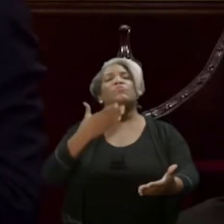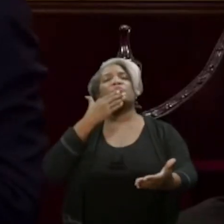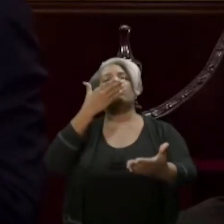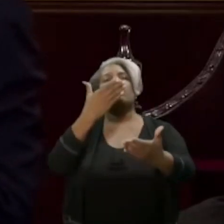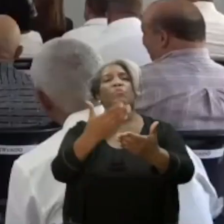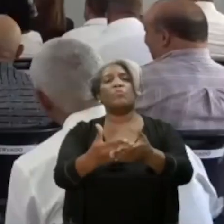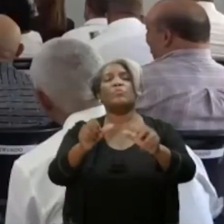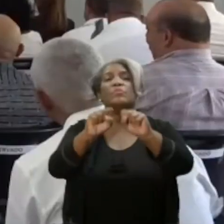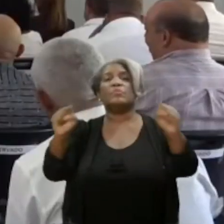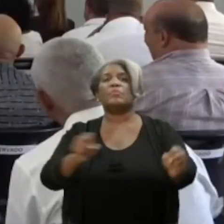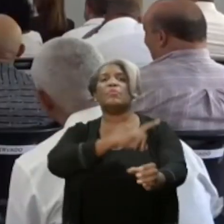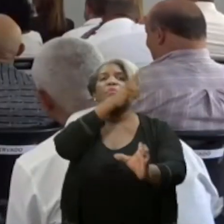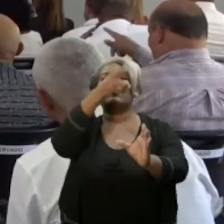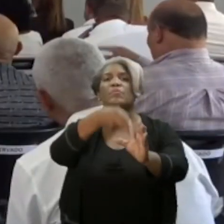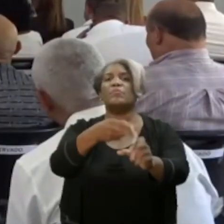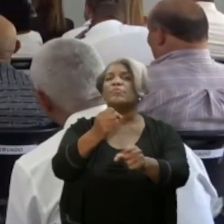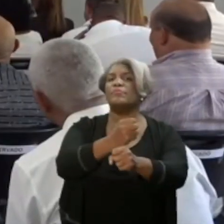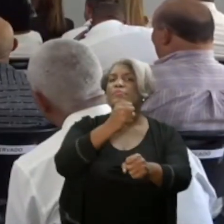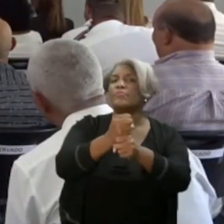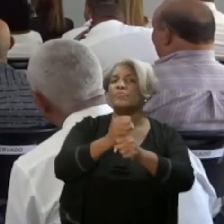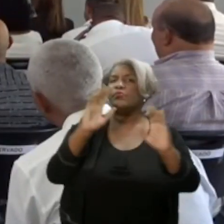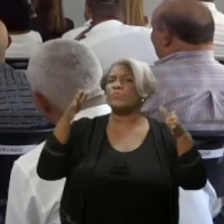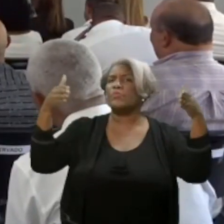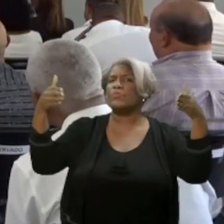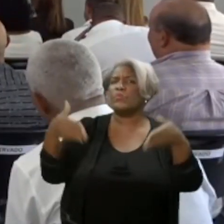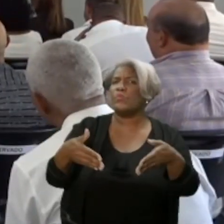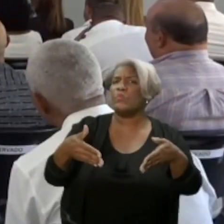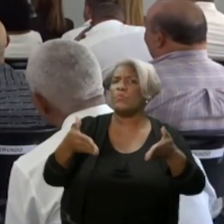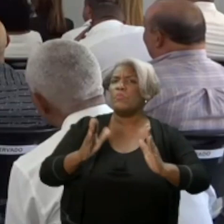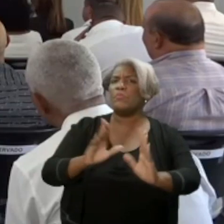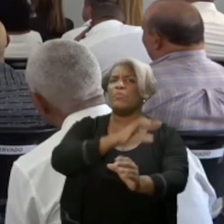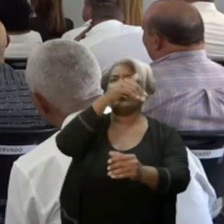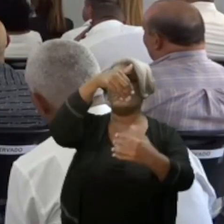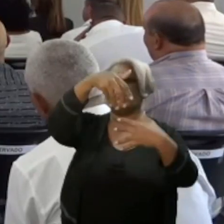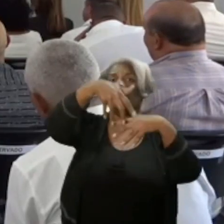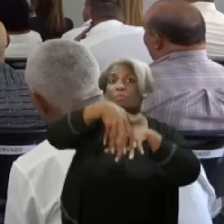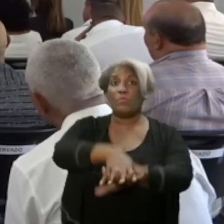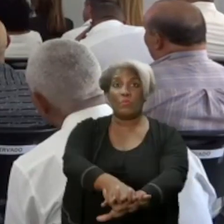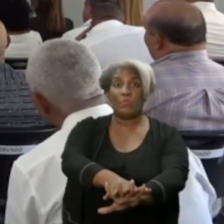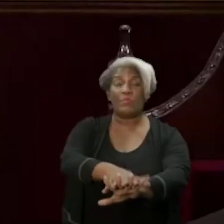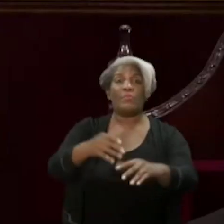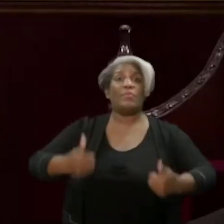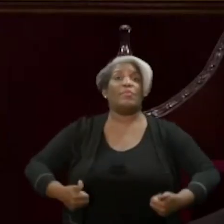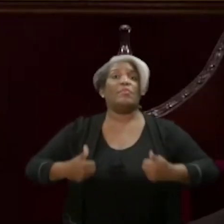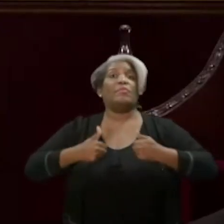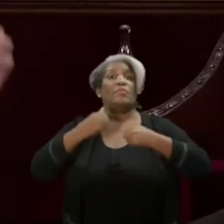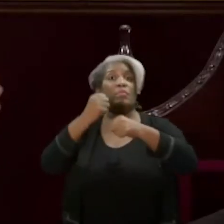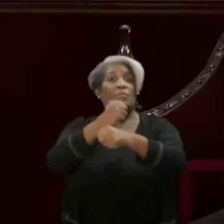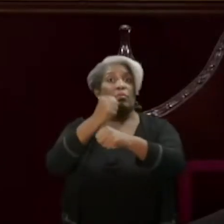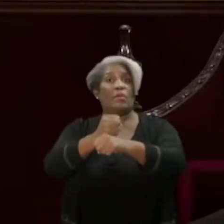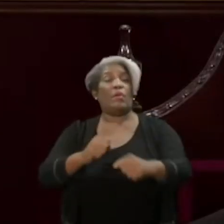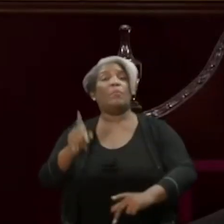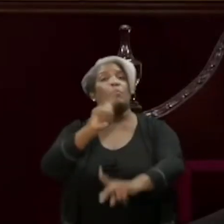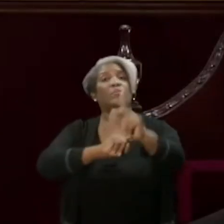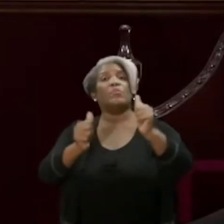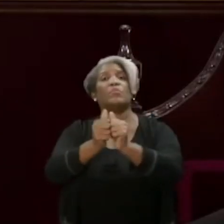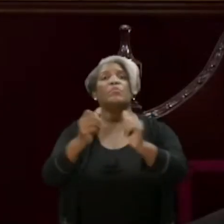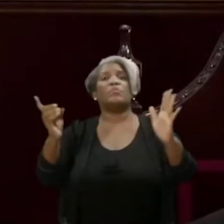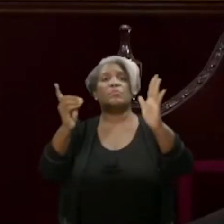laboral con un enfoque integral que facilite la inclusión en la vida productiva de las personas con